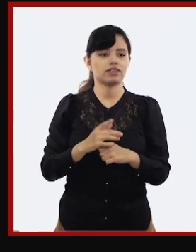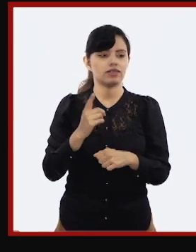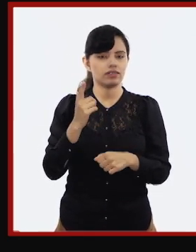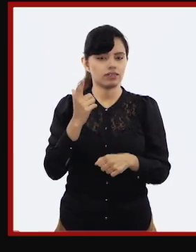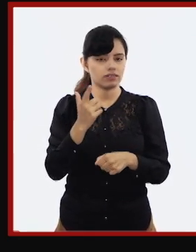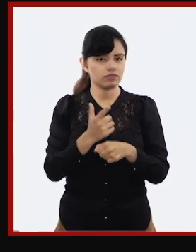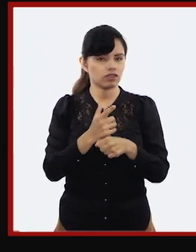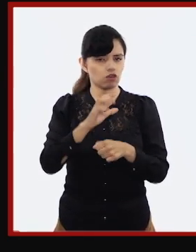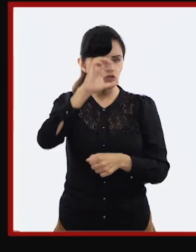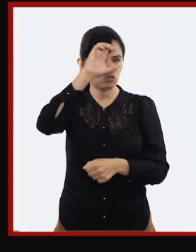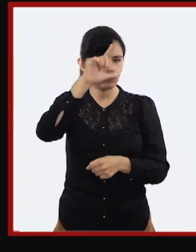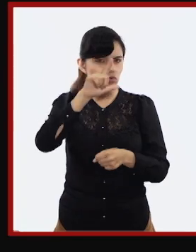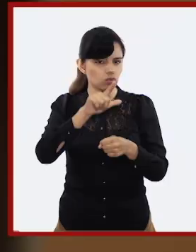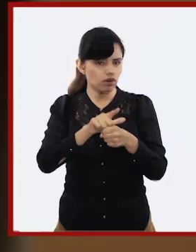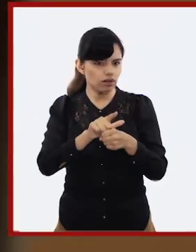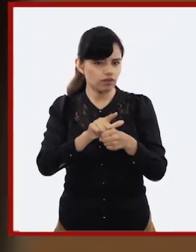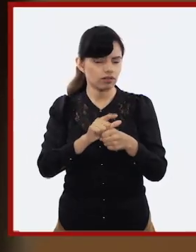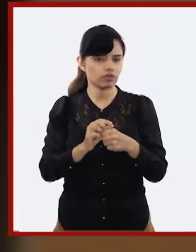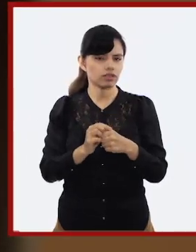esta cultura